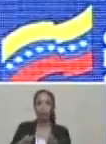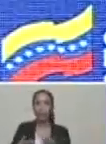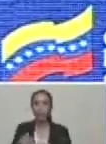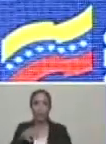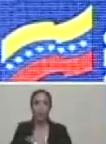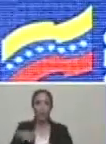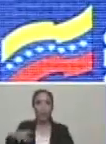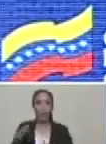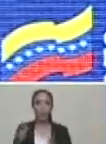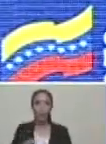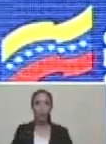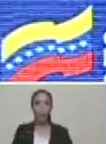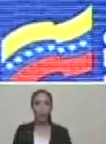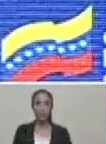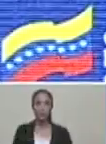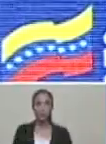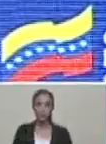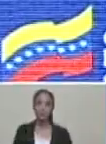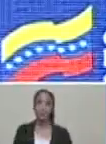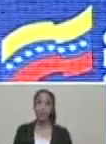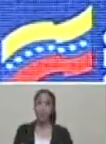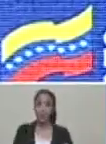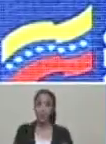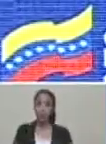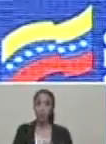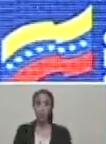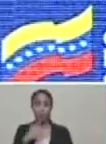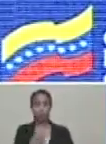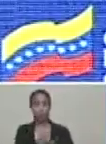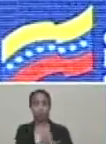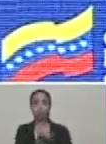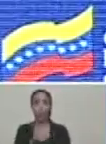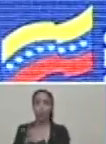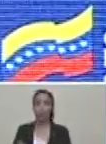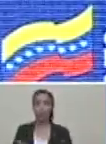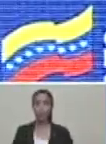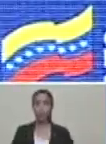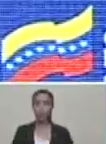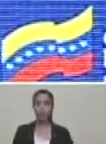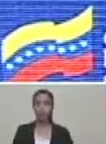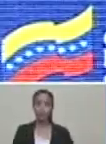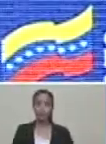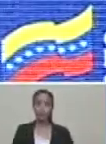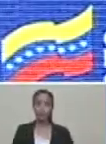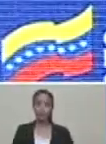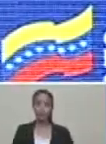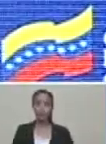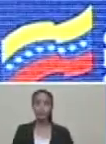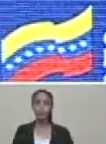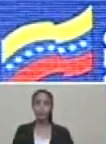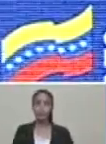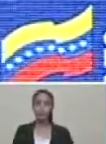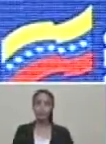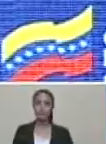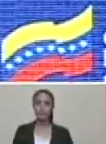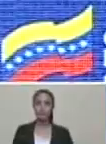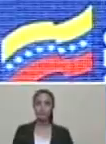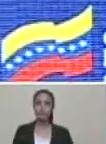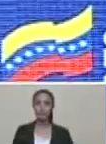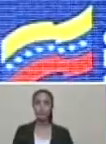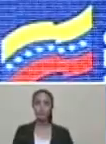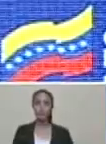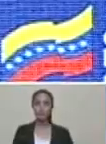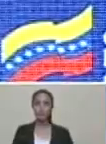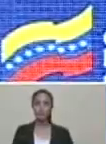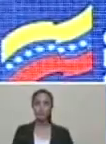delicadas. Bueno, ustedes saben cuántas vidas salvadas, que eso sí no tiene precio, no tiene costo, solamente tiene el resultado humano.